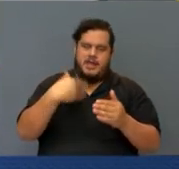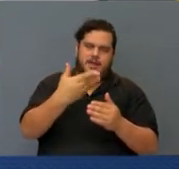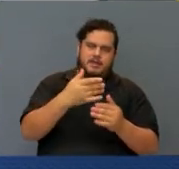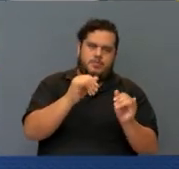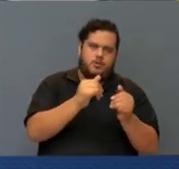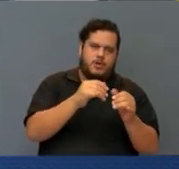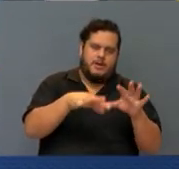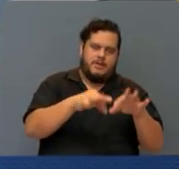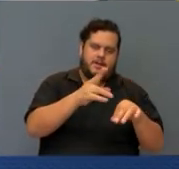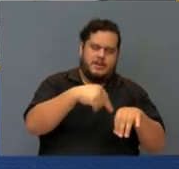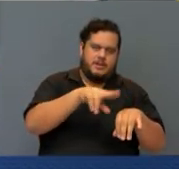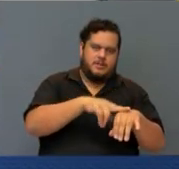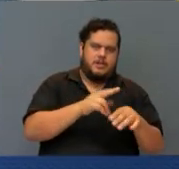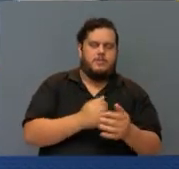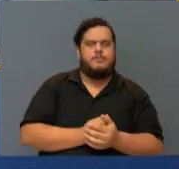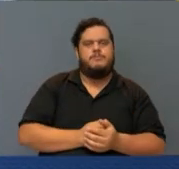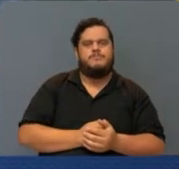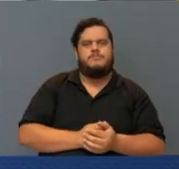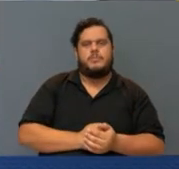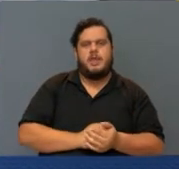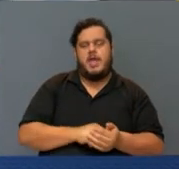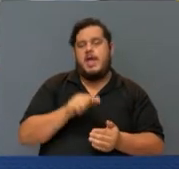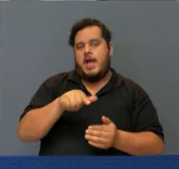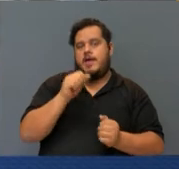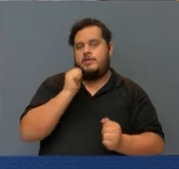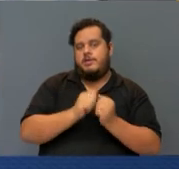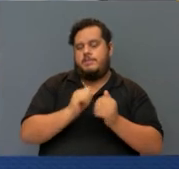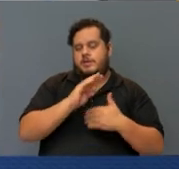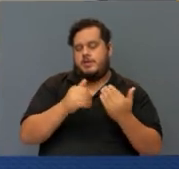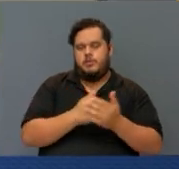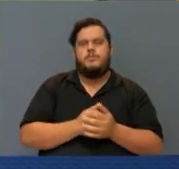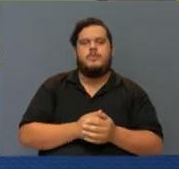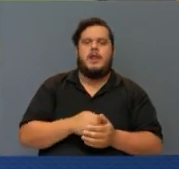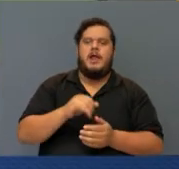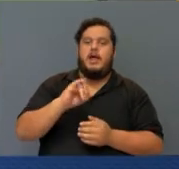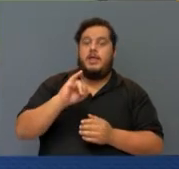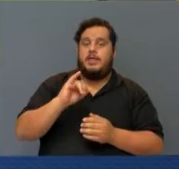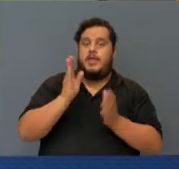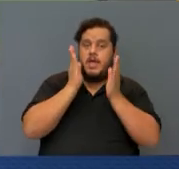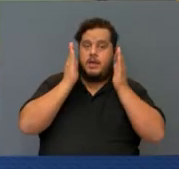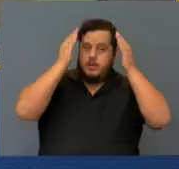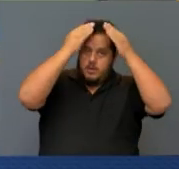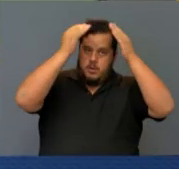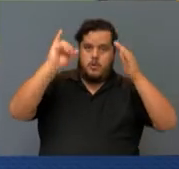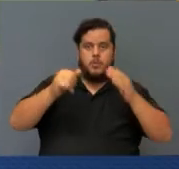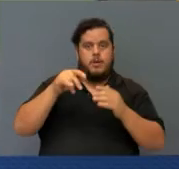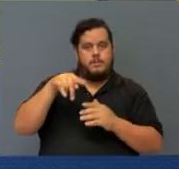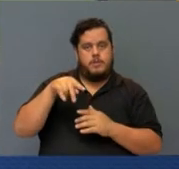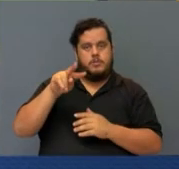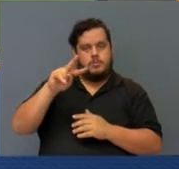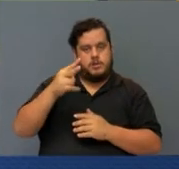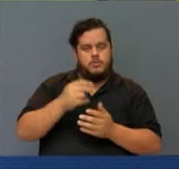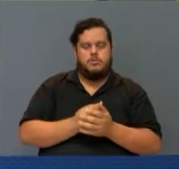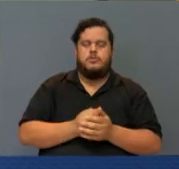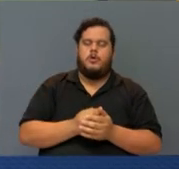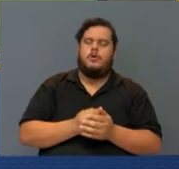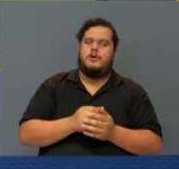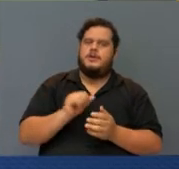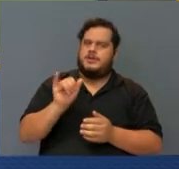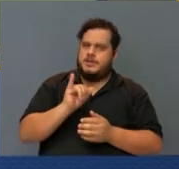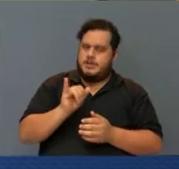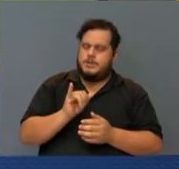inglaterra ahí es donde pasa pasa todo la de juan pablo segundo fue muy fuerte también pero de nuevo son muertes